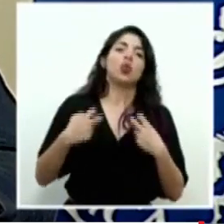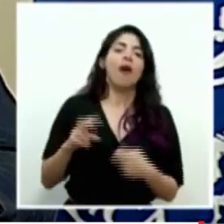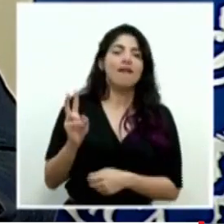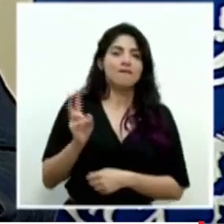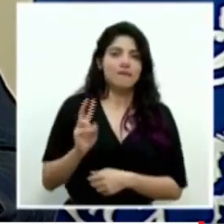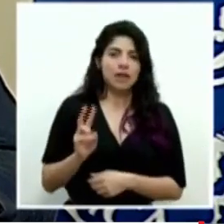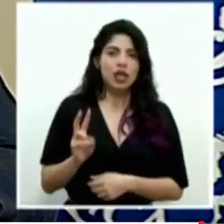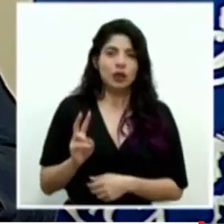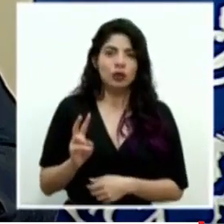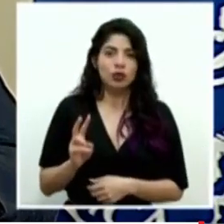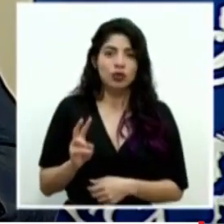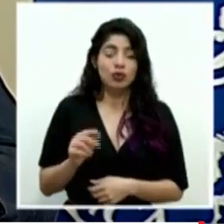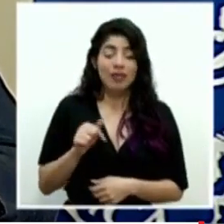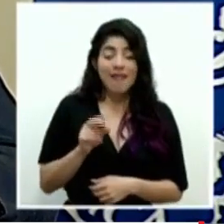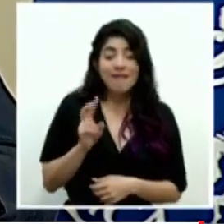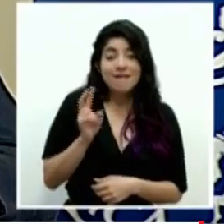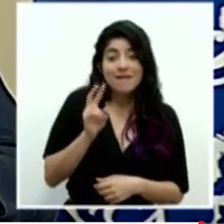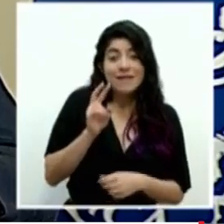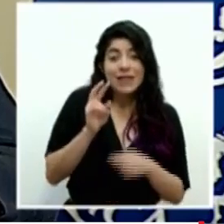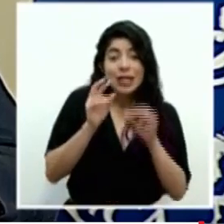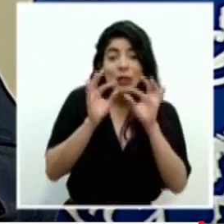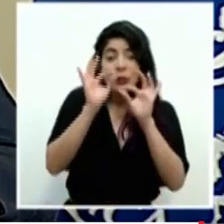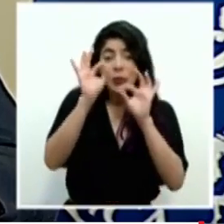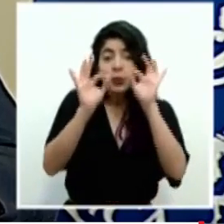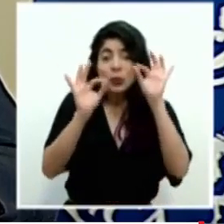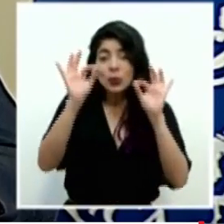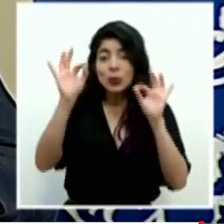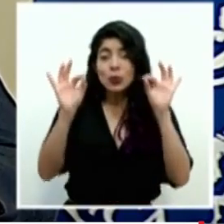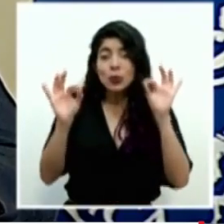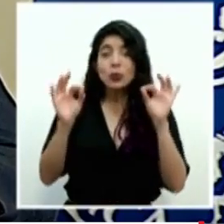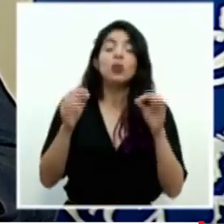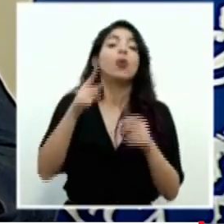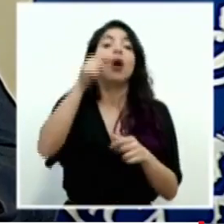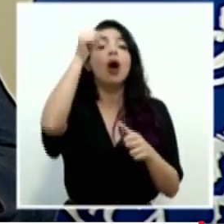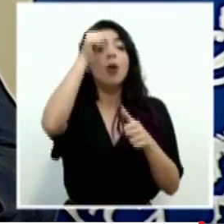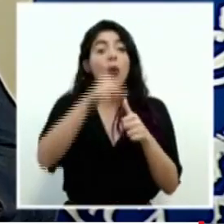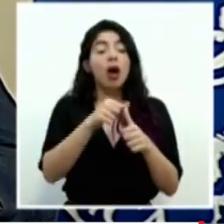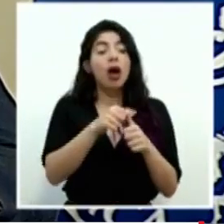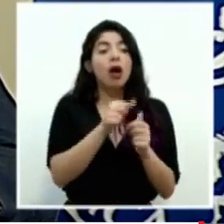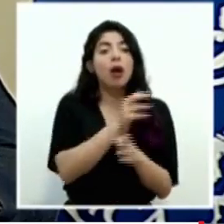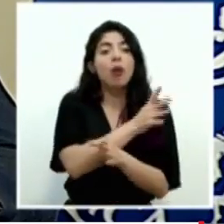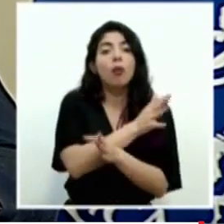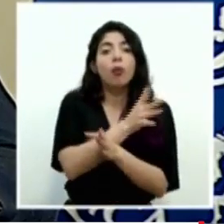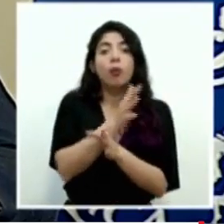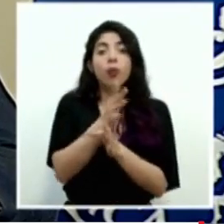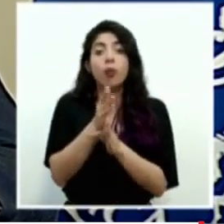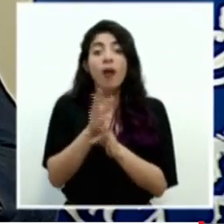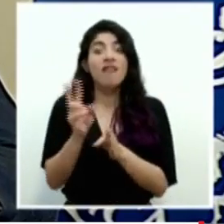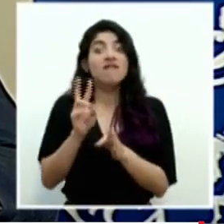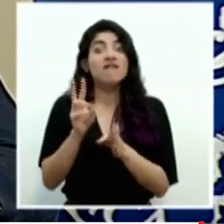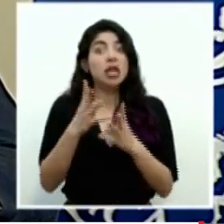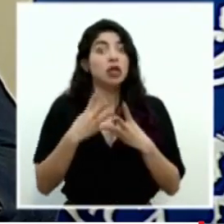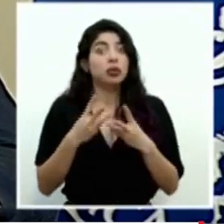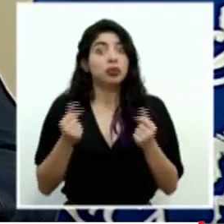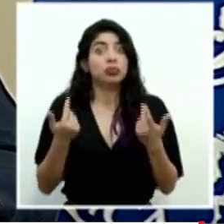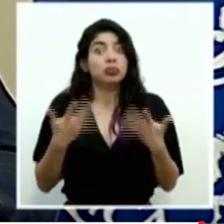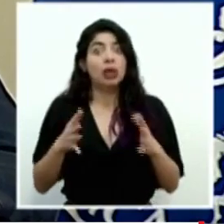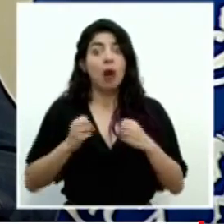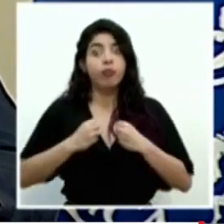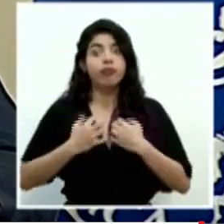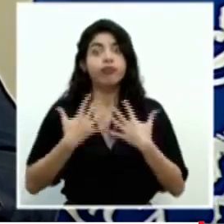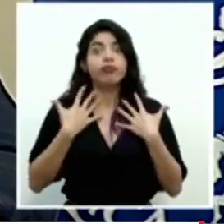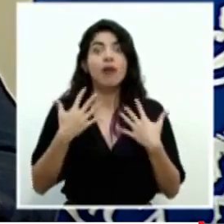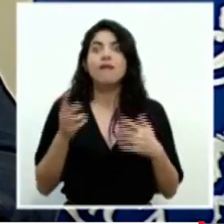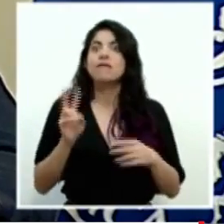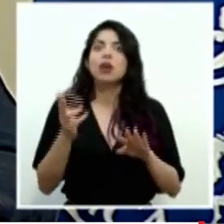virus, que esos pedacitos o segmentos del virus pueden persistir incluso cuando ya el virus no está reproduciéndose,